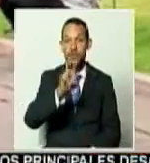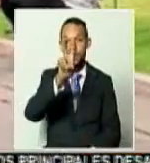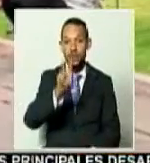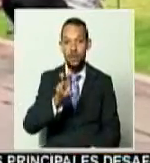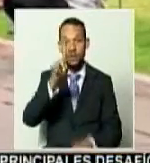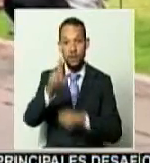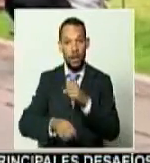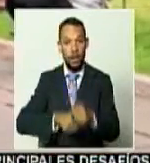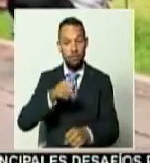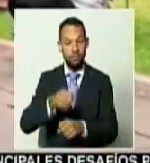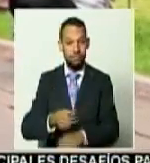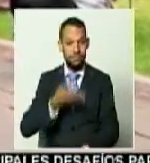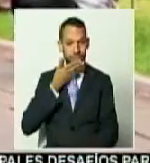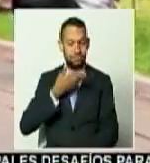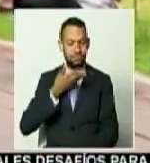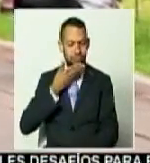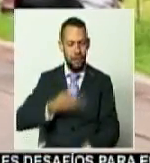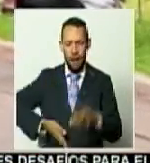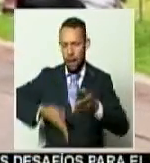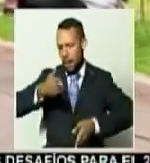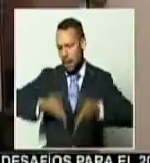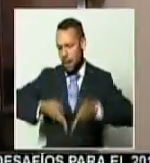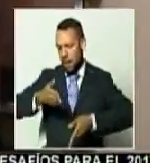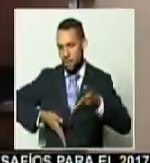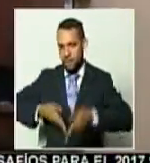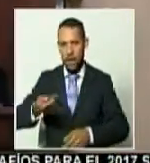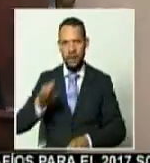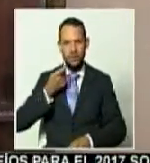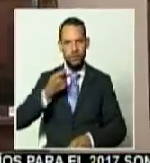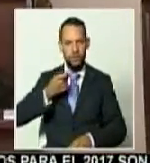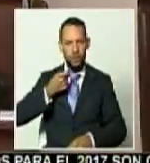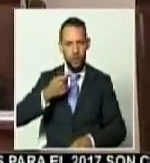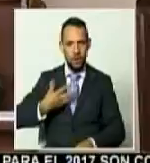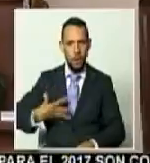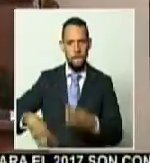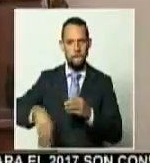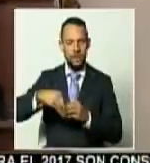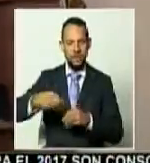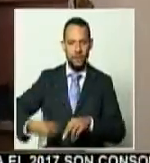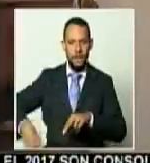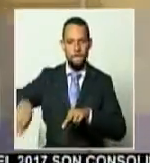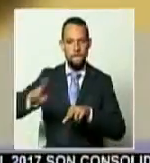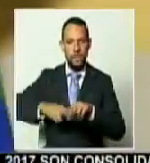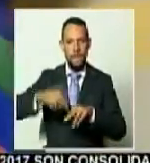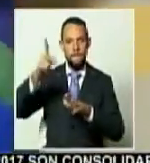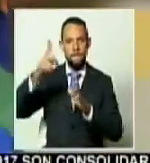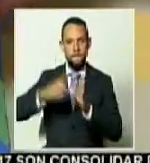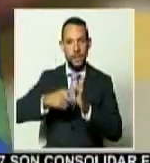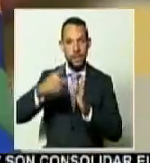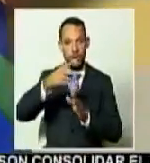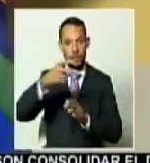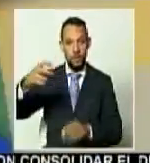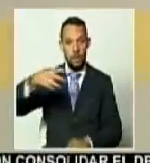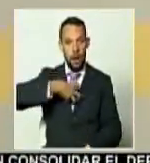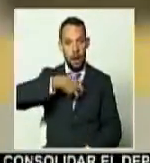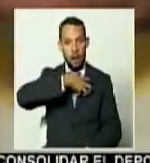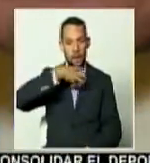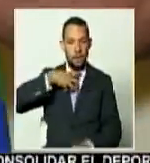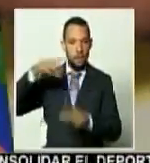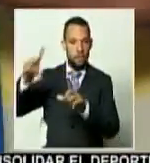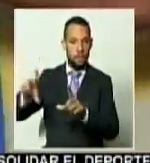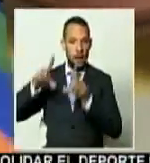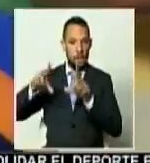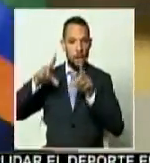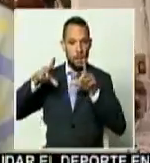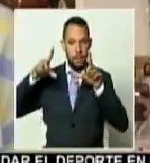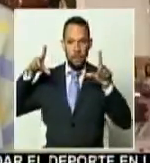sigue siendo uno de los mejores en el mundo. Este fin de semana sumó un nuevo título a sus más de 1.200 conseguidos a través de su carrera deportiva. Pues